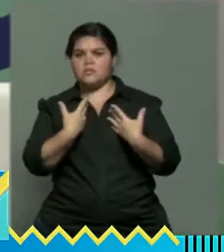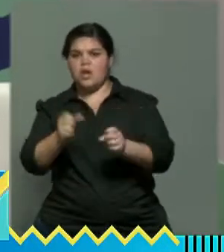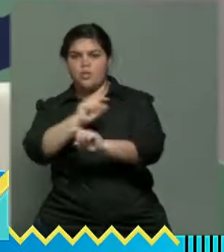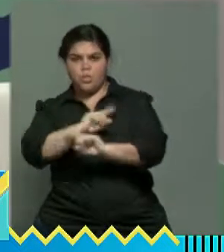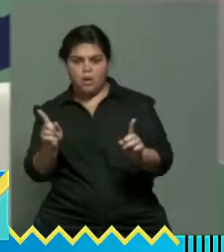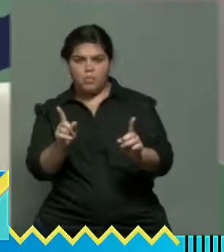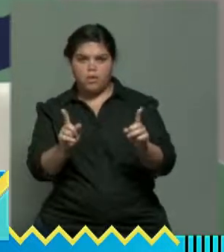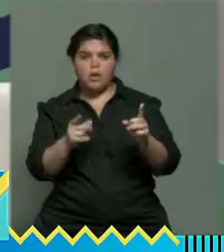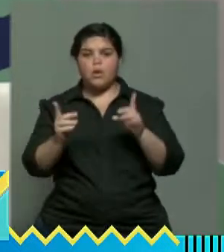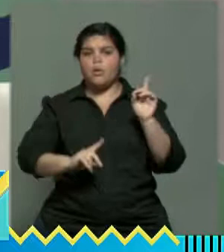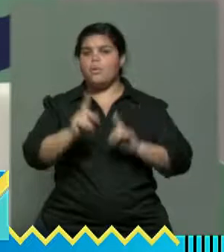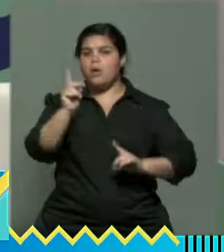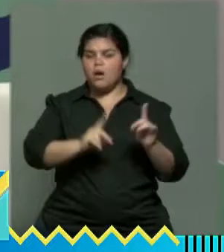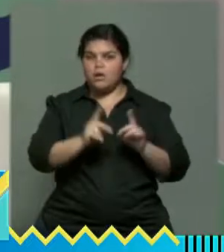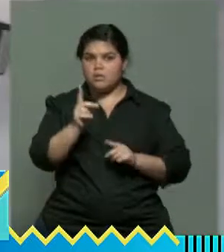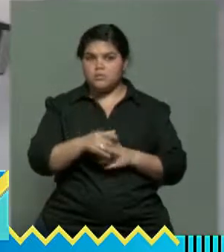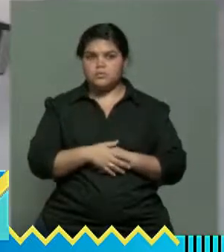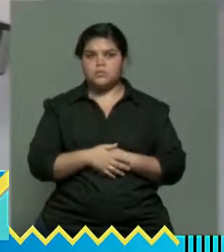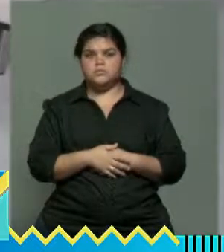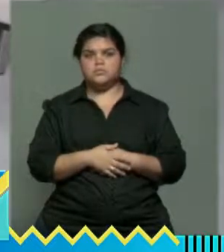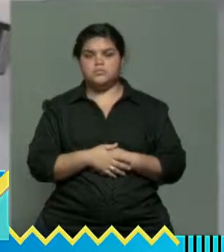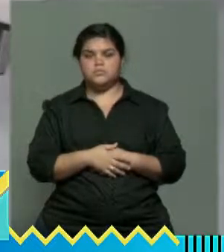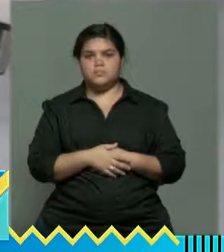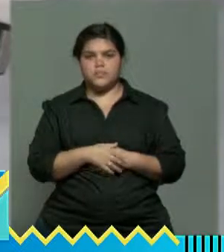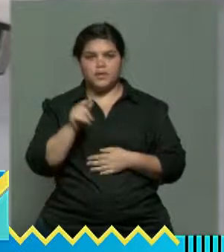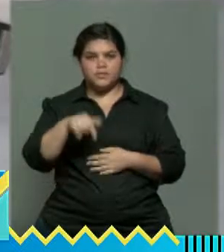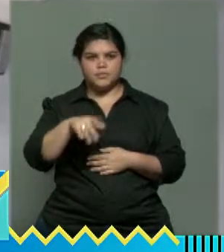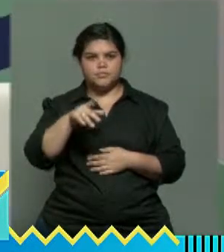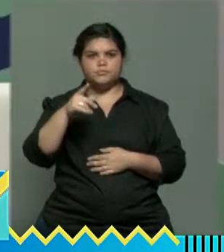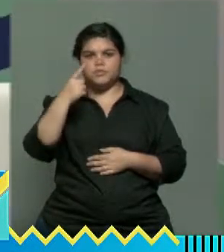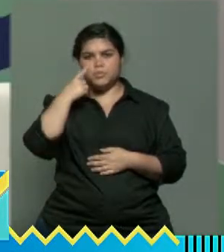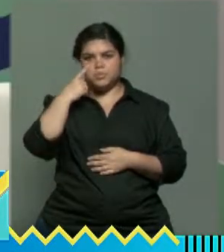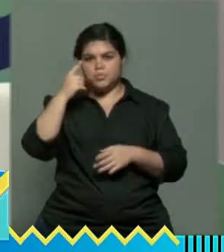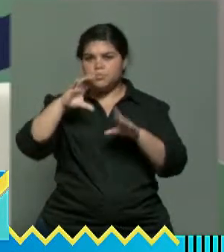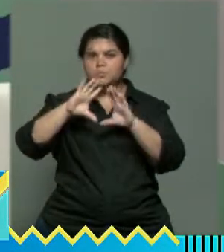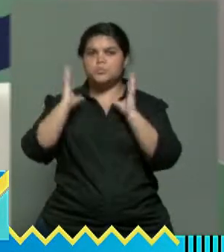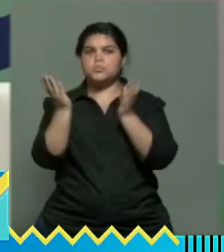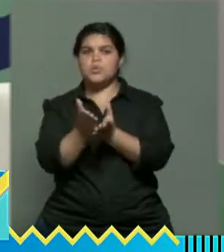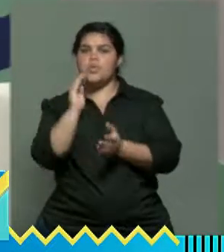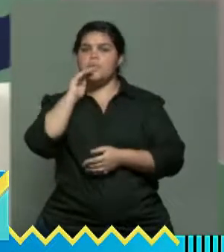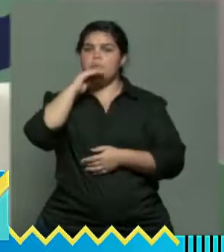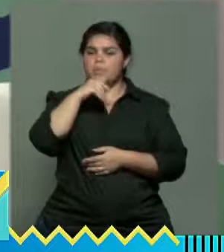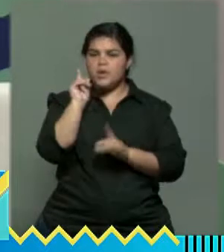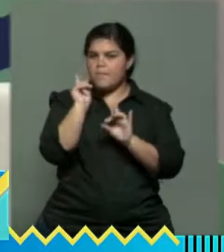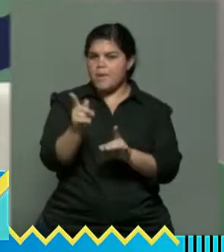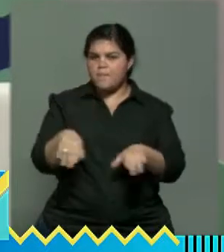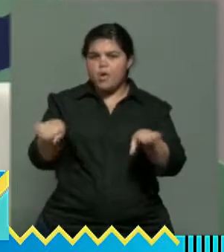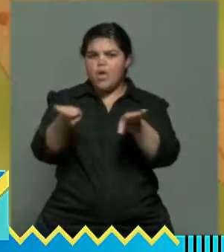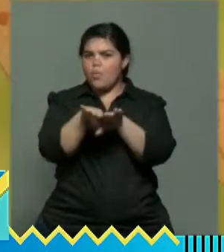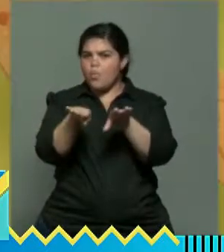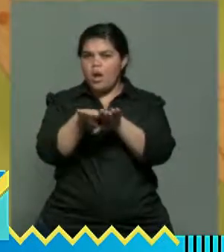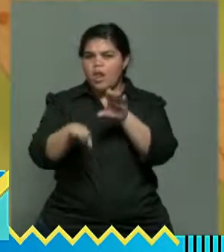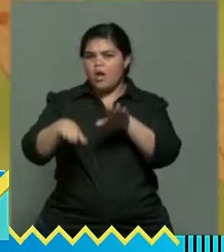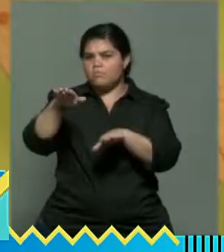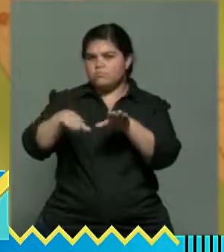se dio esta discusión, las bebidas que saben que se viene eso, porque eso se viene en el mundo, digamos, han tratado de meter al vino dentro del mismo esquema por un tema de competencia.